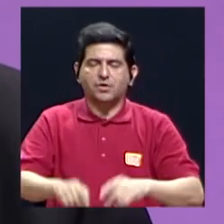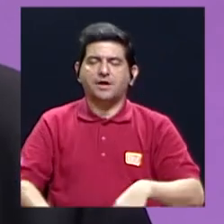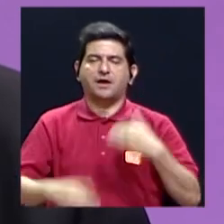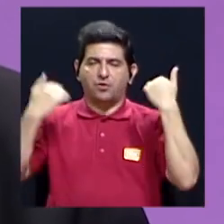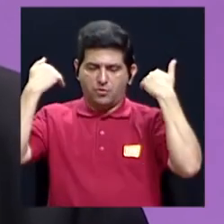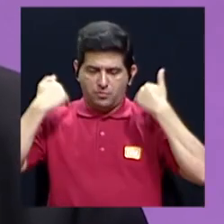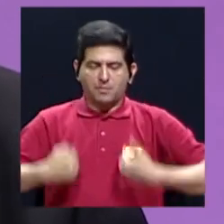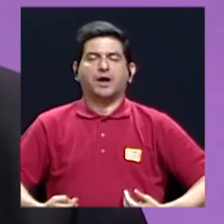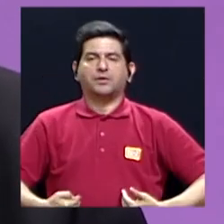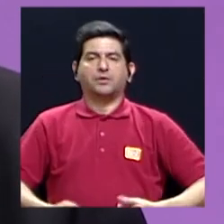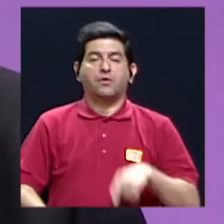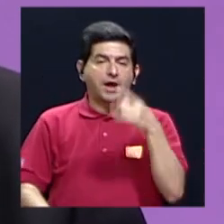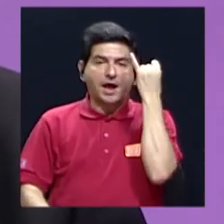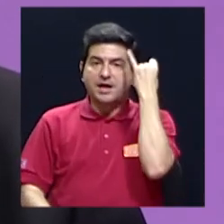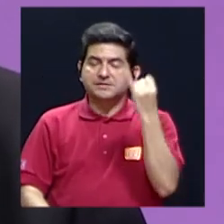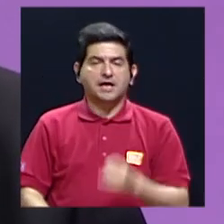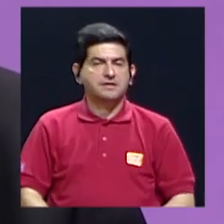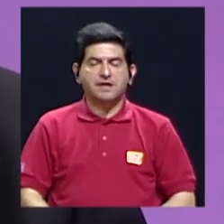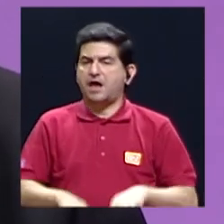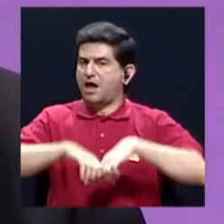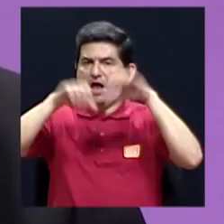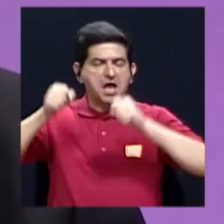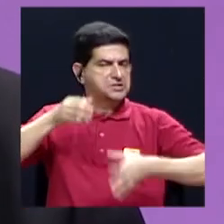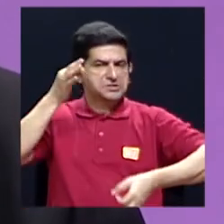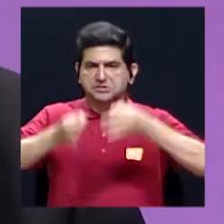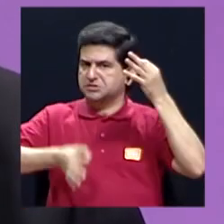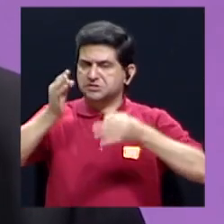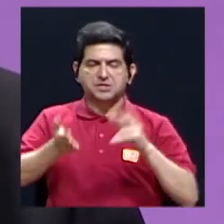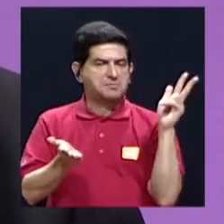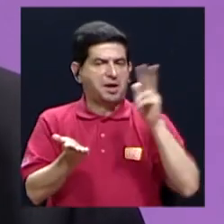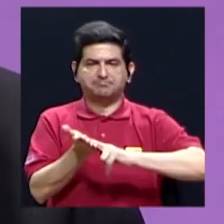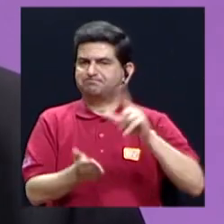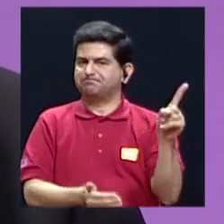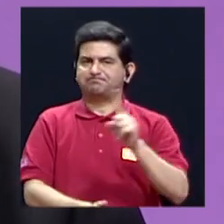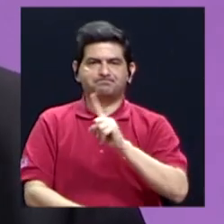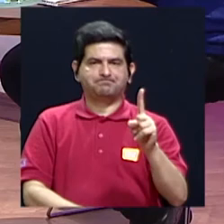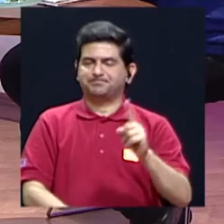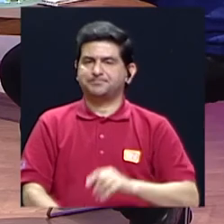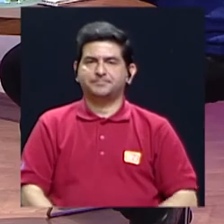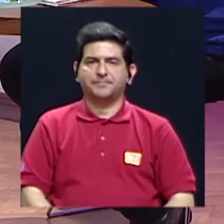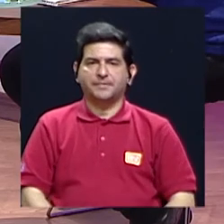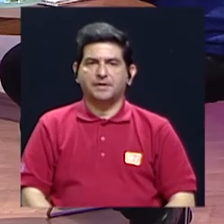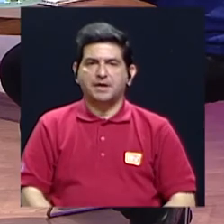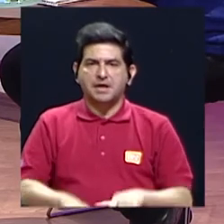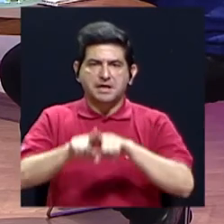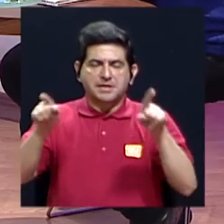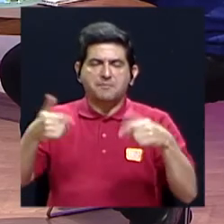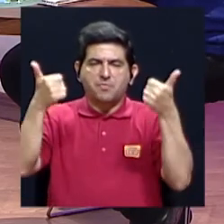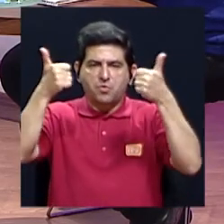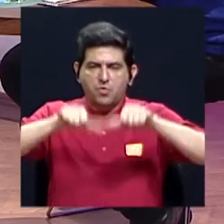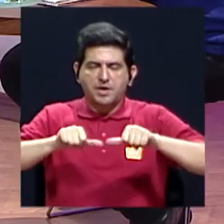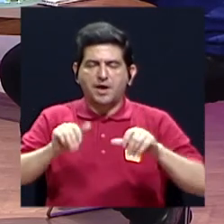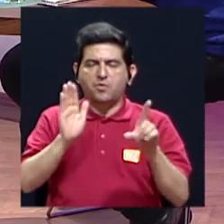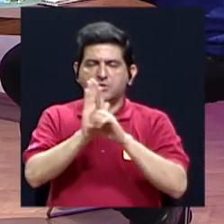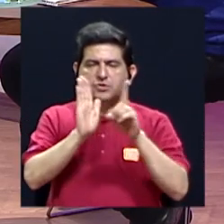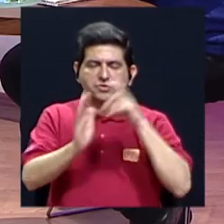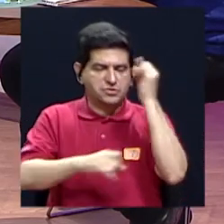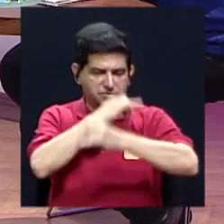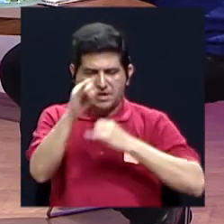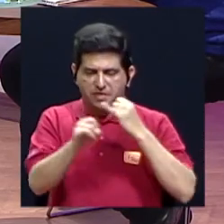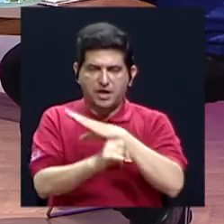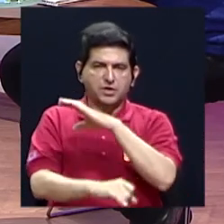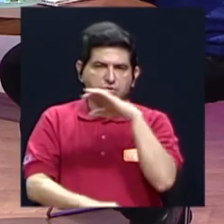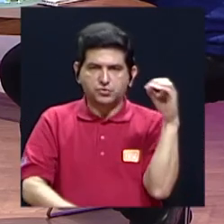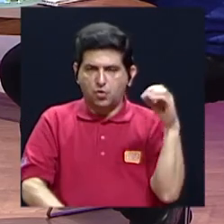humana. Esa concepción en ningún ordenamiento jurídico ha sido avalada, digamos, de esa manera, ni en ningún tratado de derecho internacional, ni